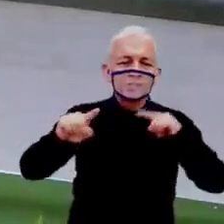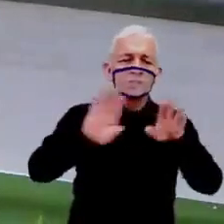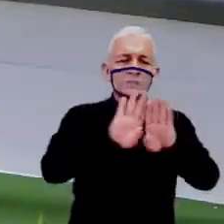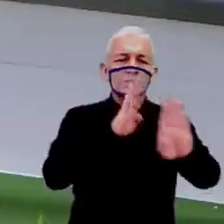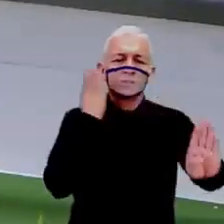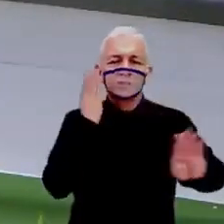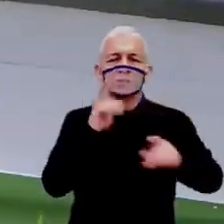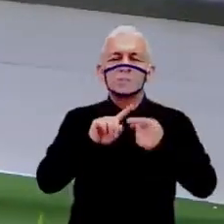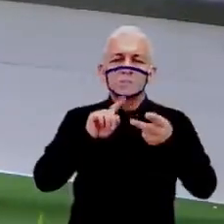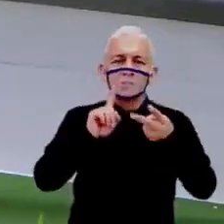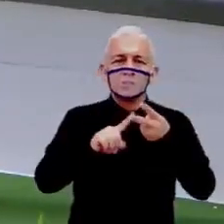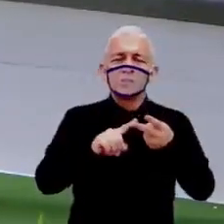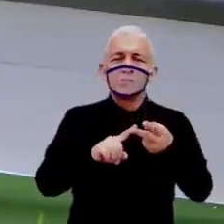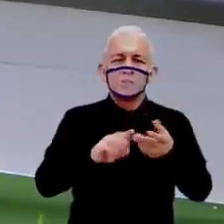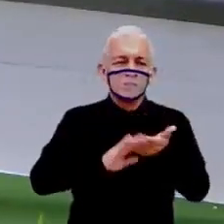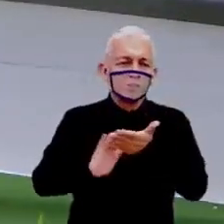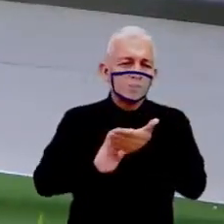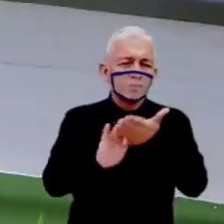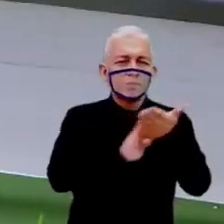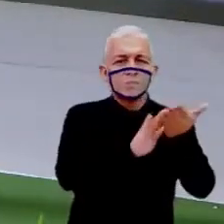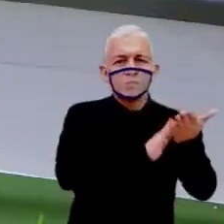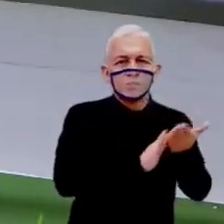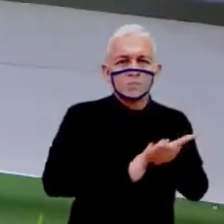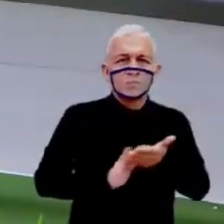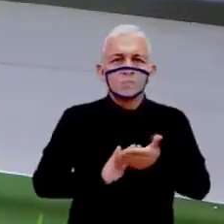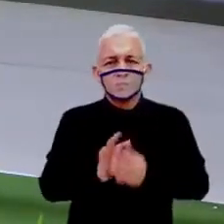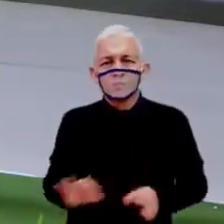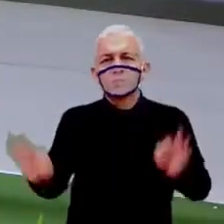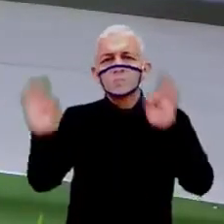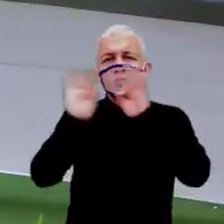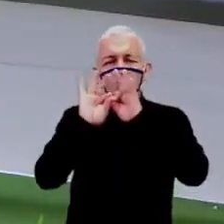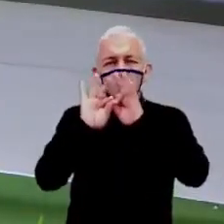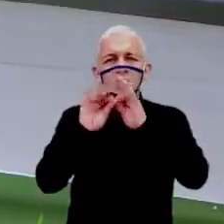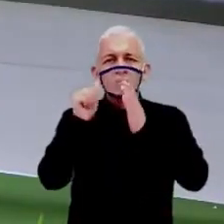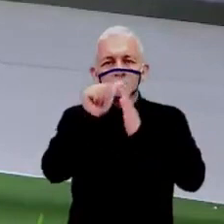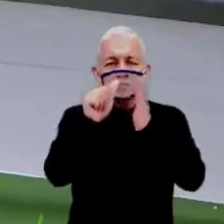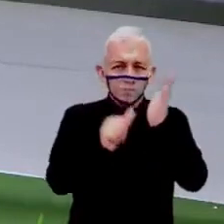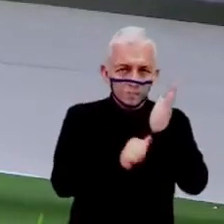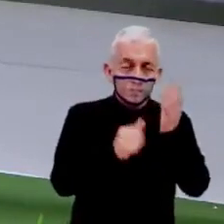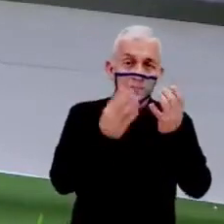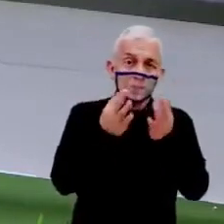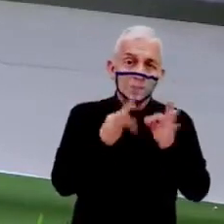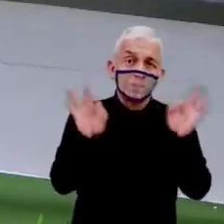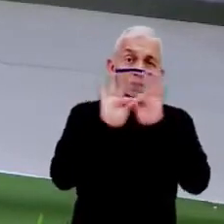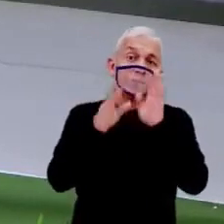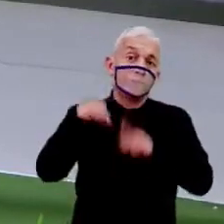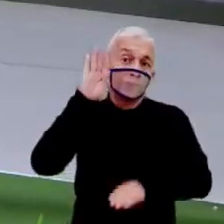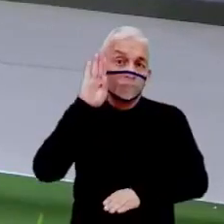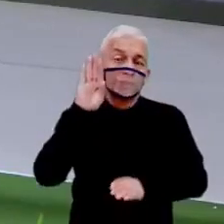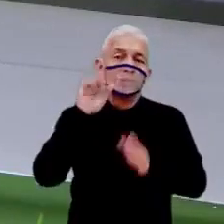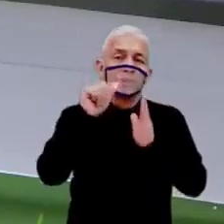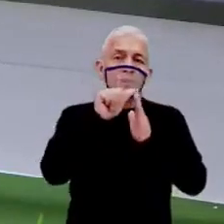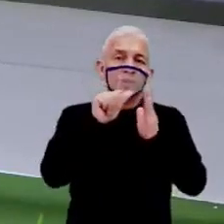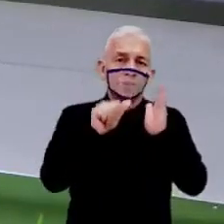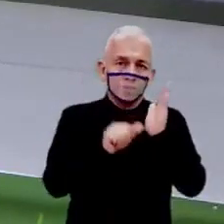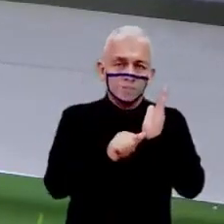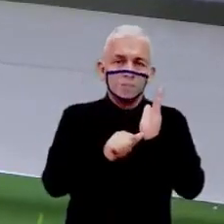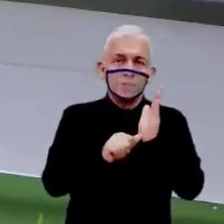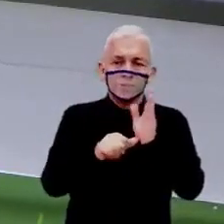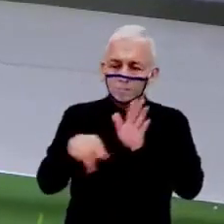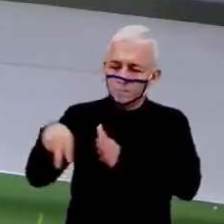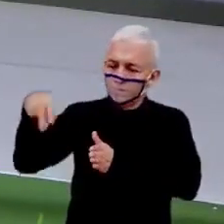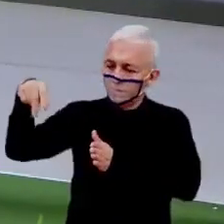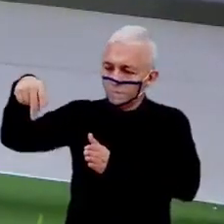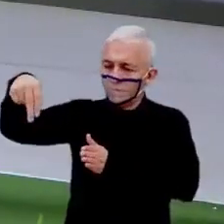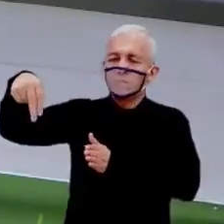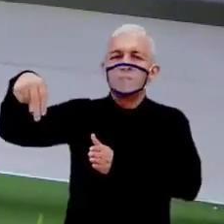Oro, en la estructuración de todo este importante programa. Pero lo más importante es que el programa de andenes, la transformación